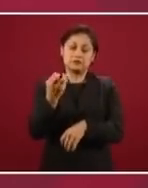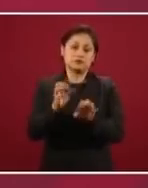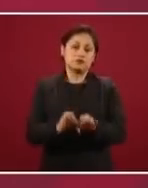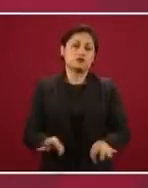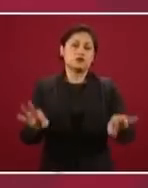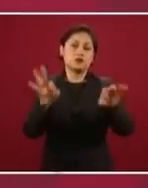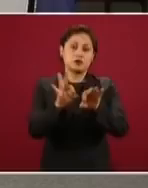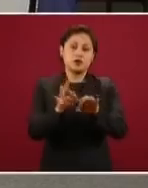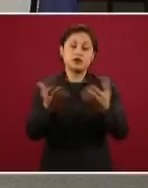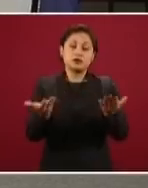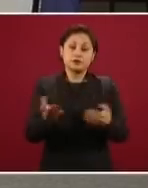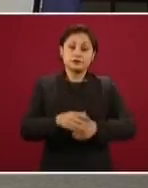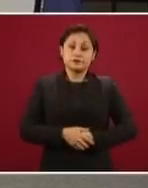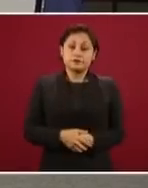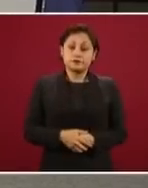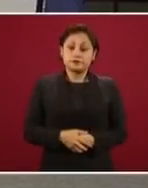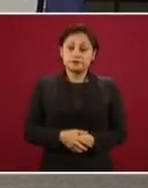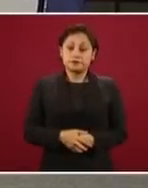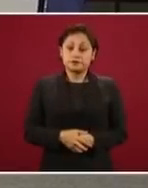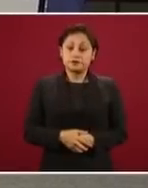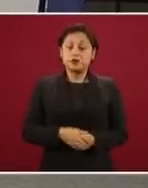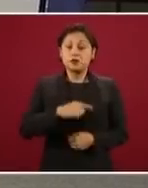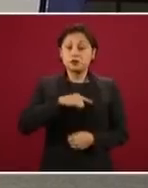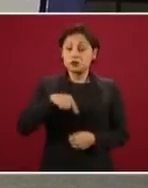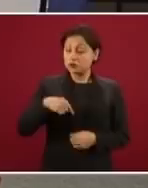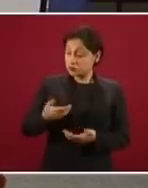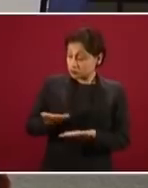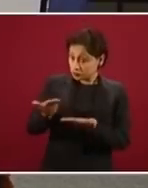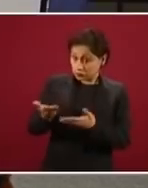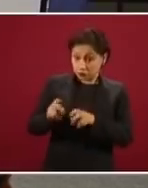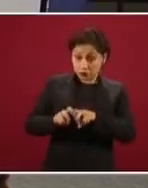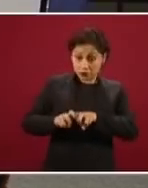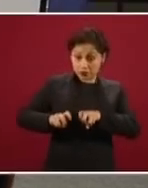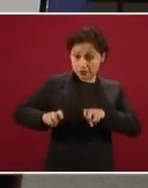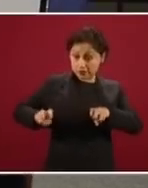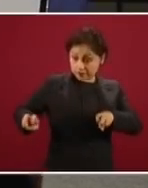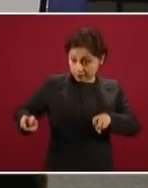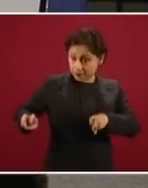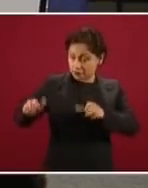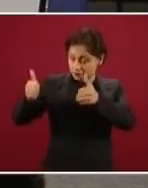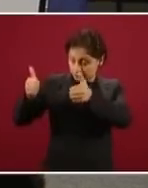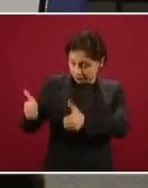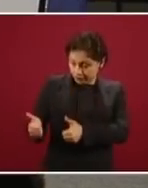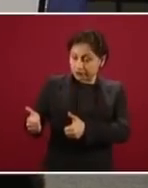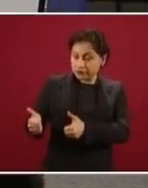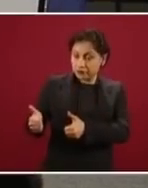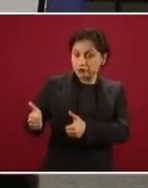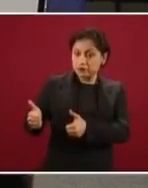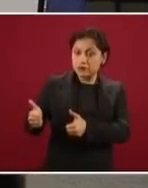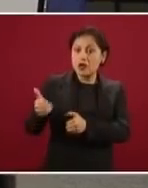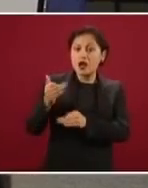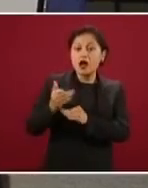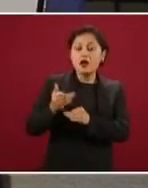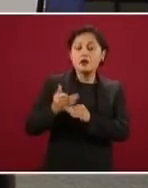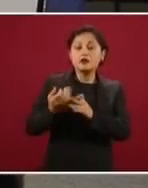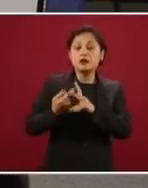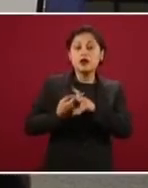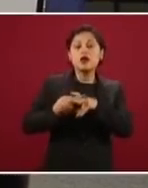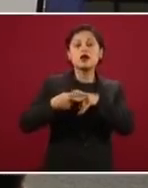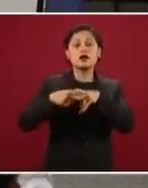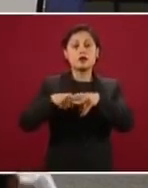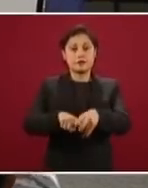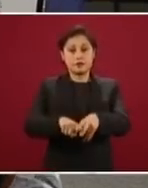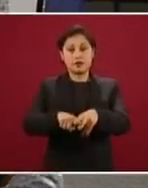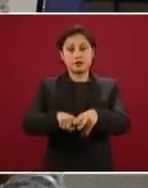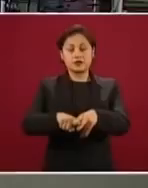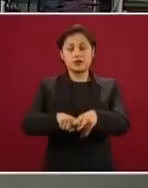les invitamos a que se queden este porque vamos a abrir ya en general